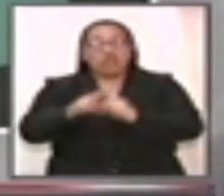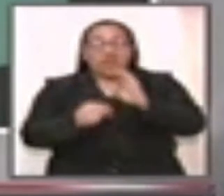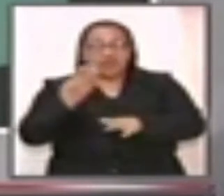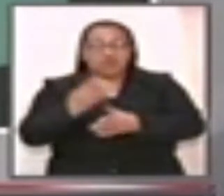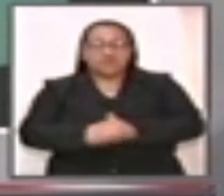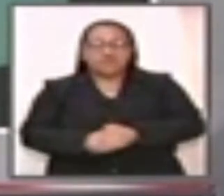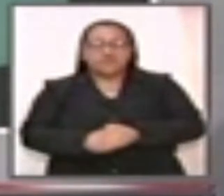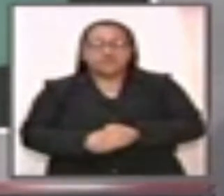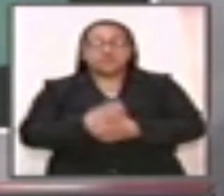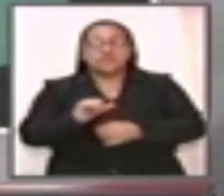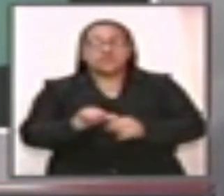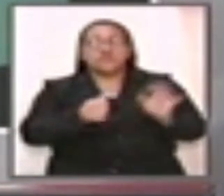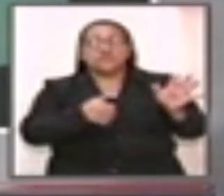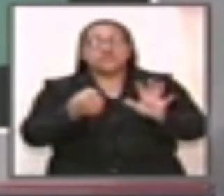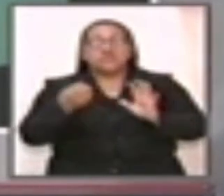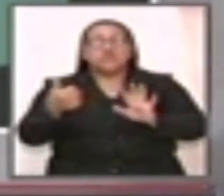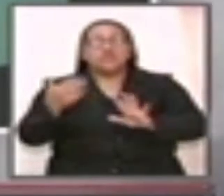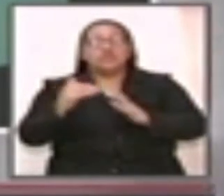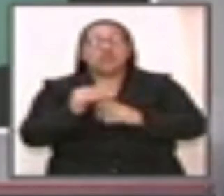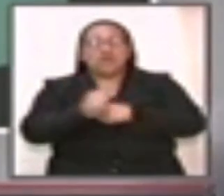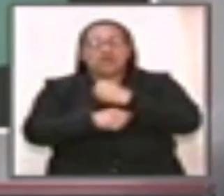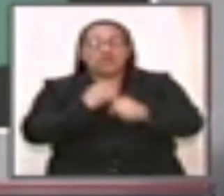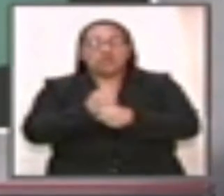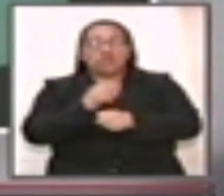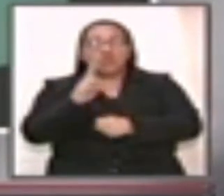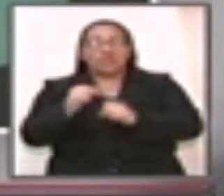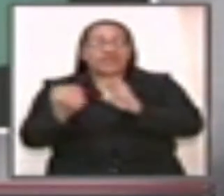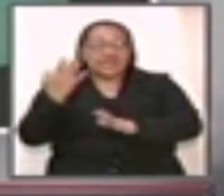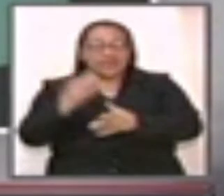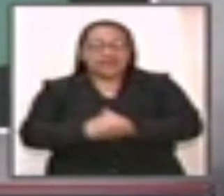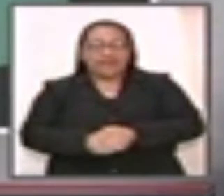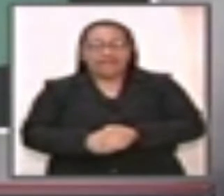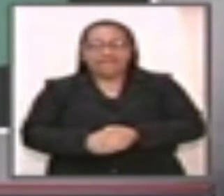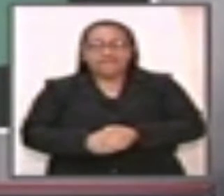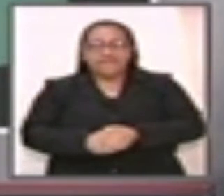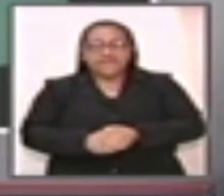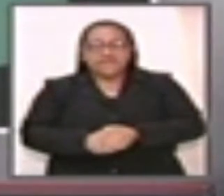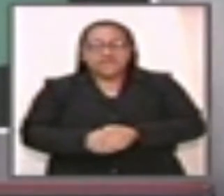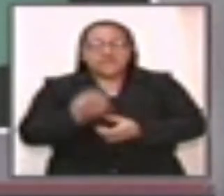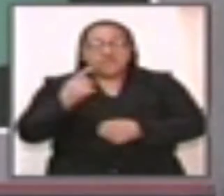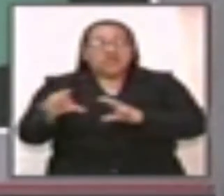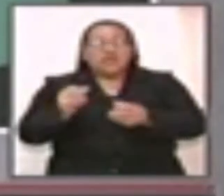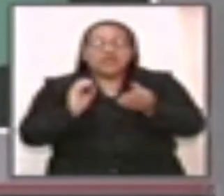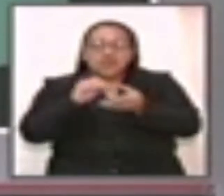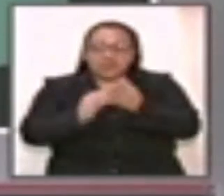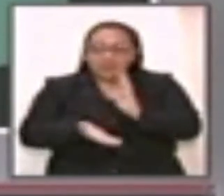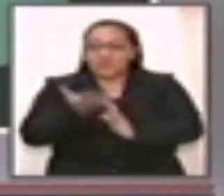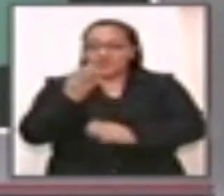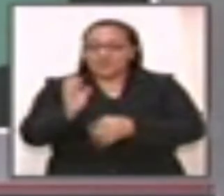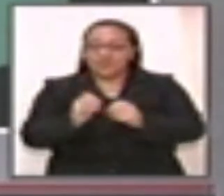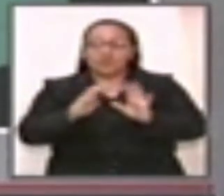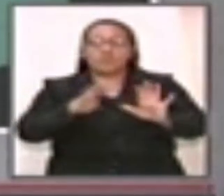2014 y 606 millones en el año 2015, para lo cual habremos subido la ejecución presupuestal